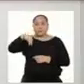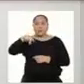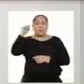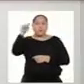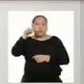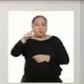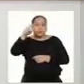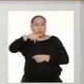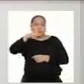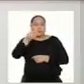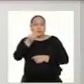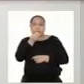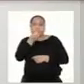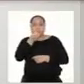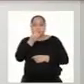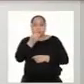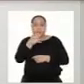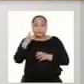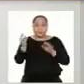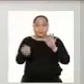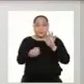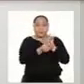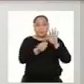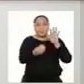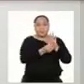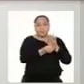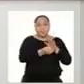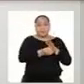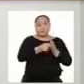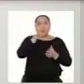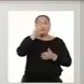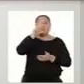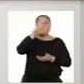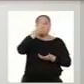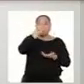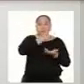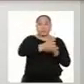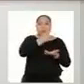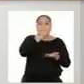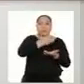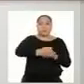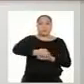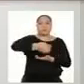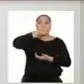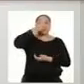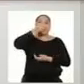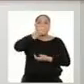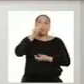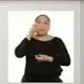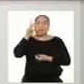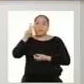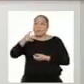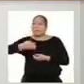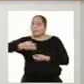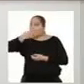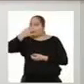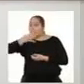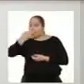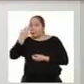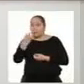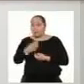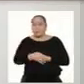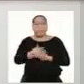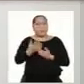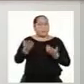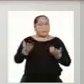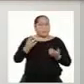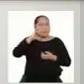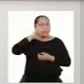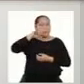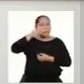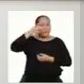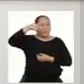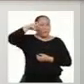adicionalmente a sus alimentos indicados 3 tazas de leche y 2 manzanas. Ahora, Jonathan, respondamos la